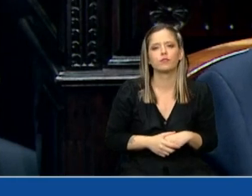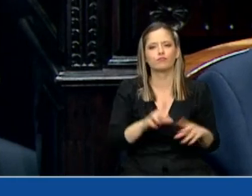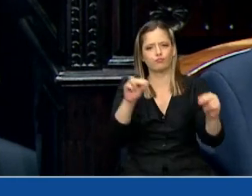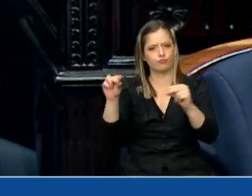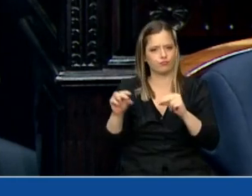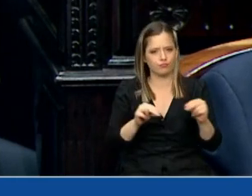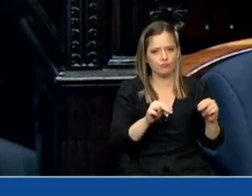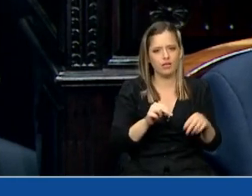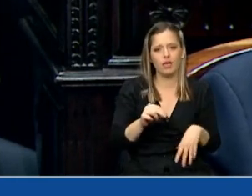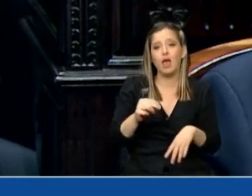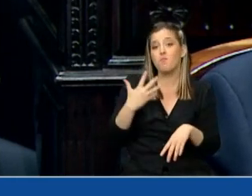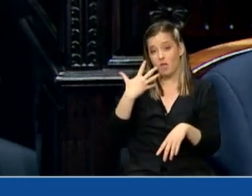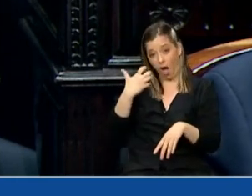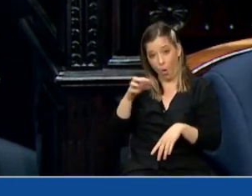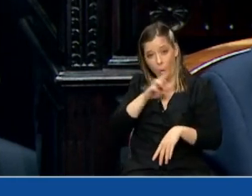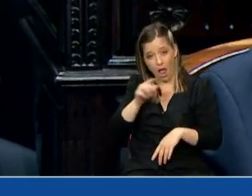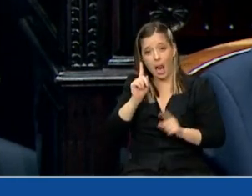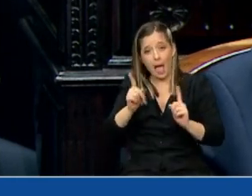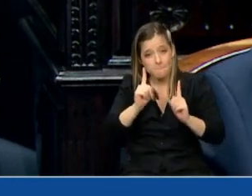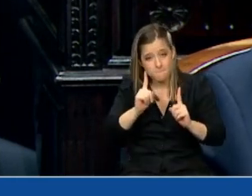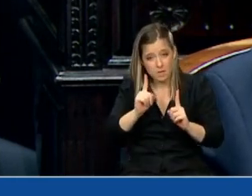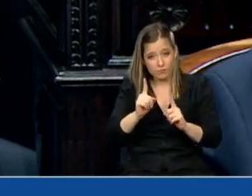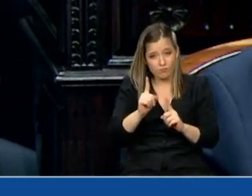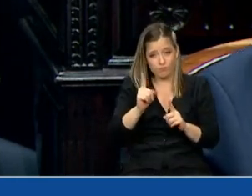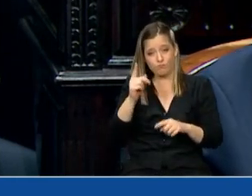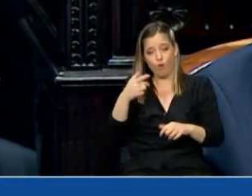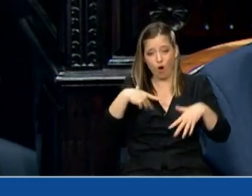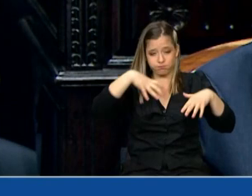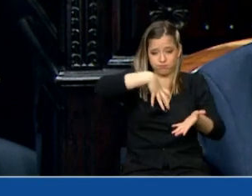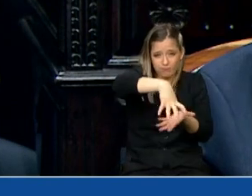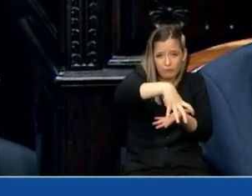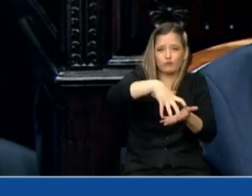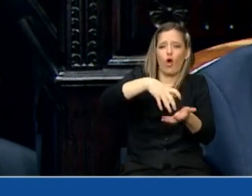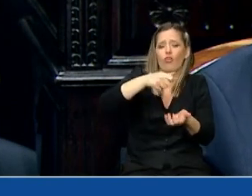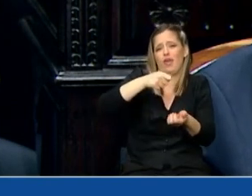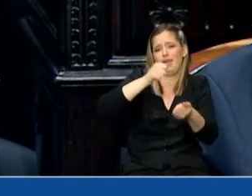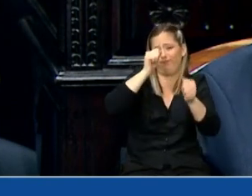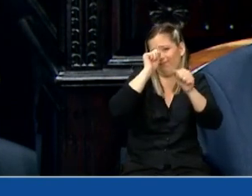Mi abuela estuvo en Auschwitz. Mi abuelo estuvo en un campo de trabajo.